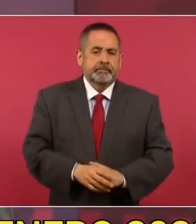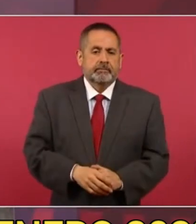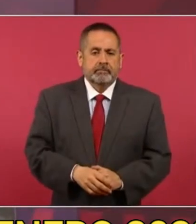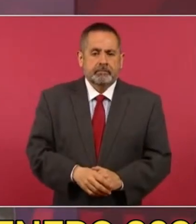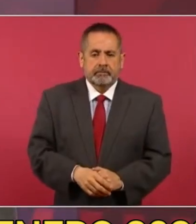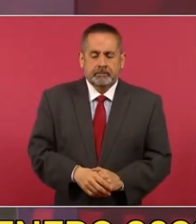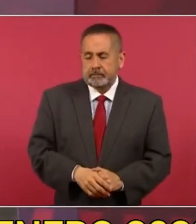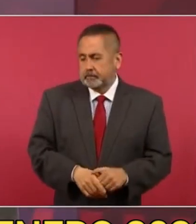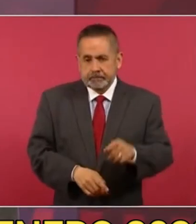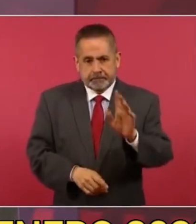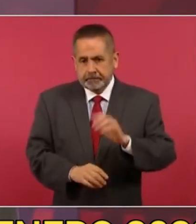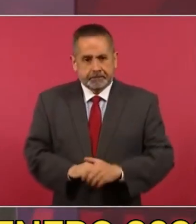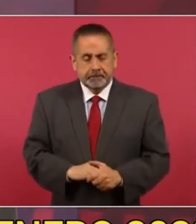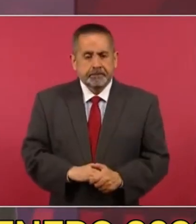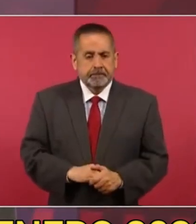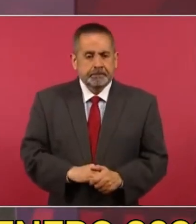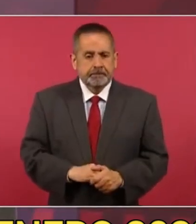Ahí van a encontrar seguramente